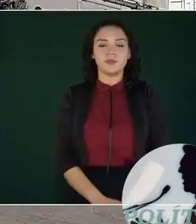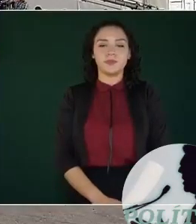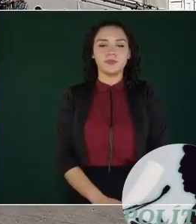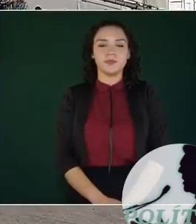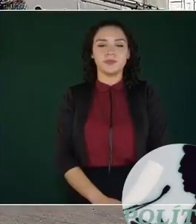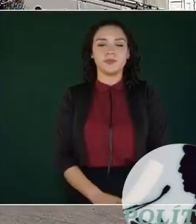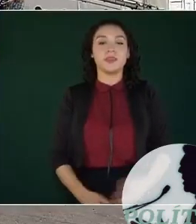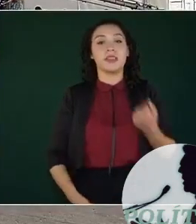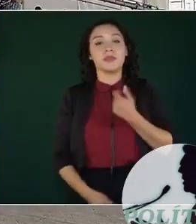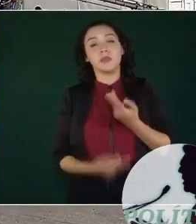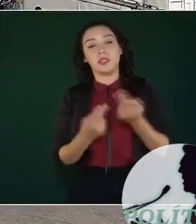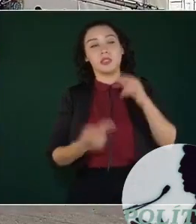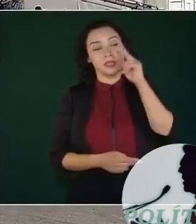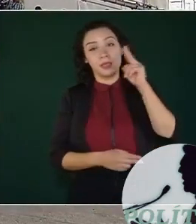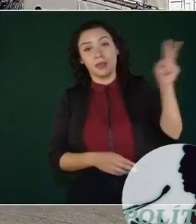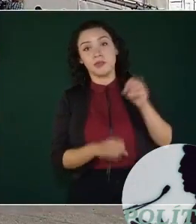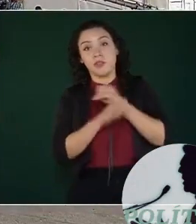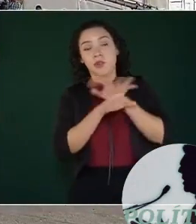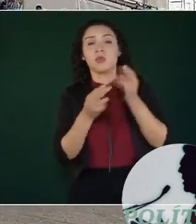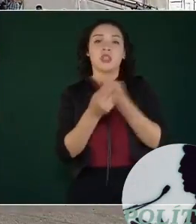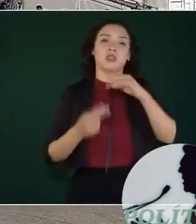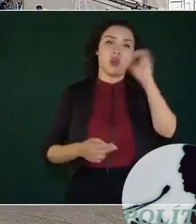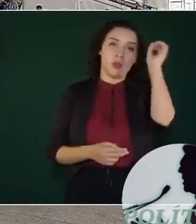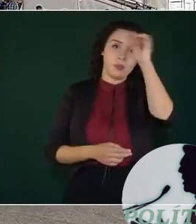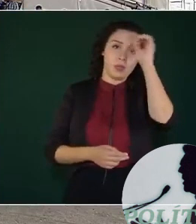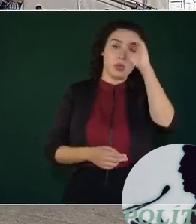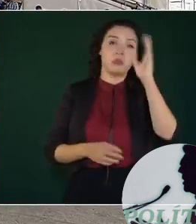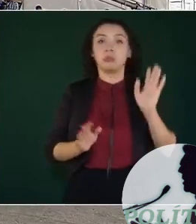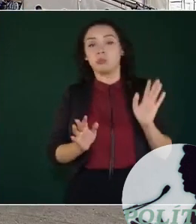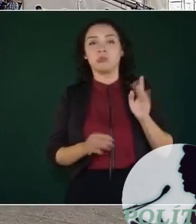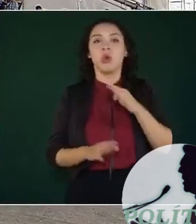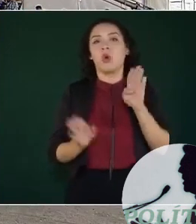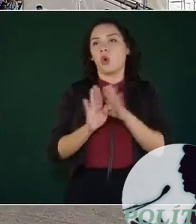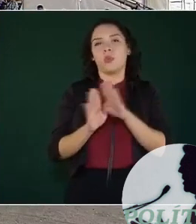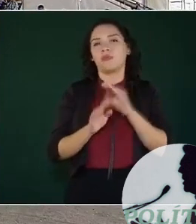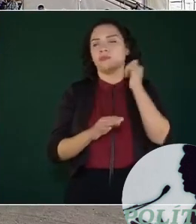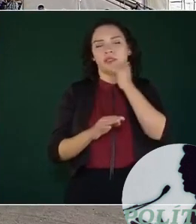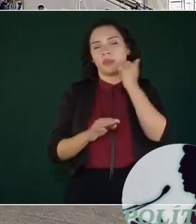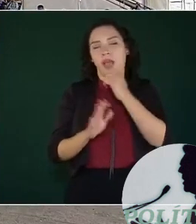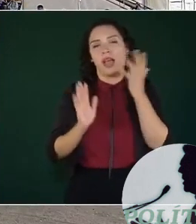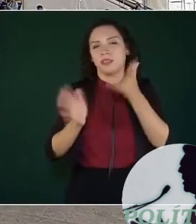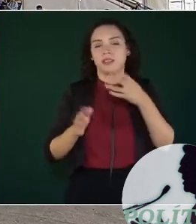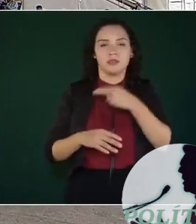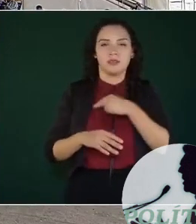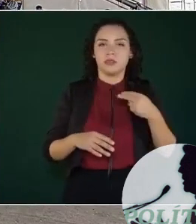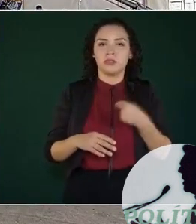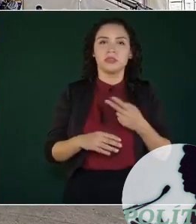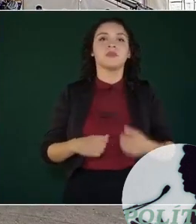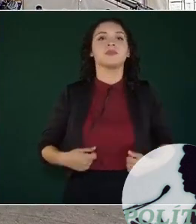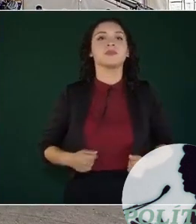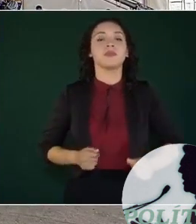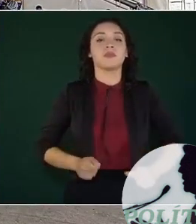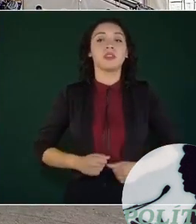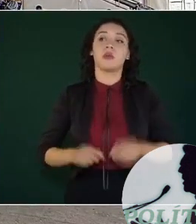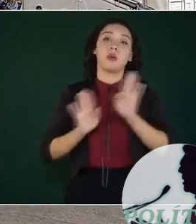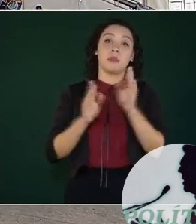Bueno, pues este es el informe. Si les parece, como lo hacemos en otras ocasiones, un